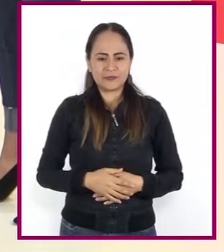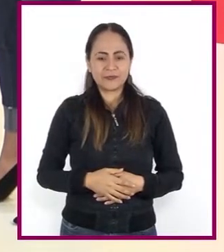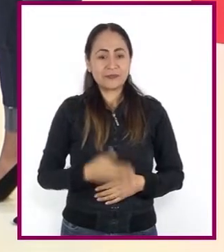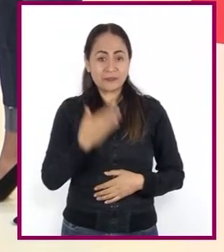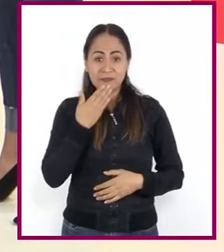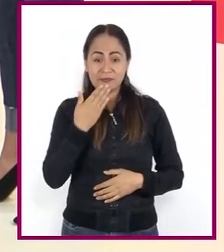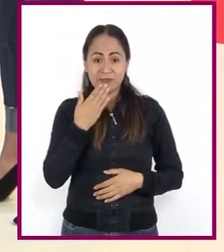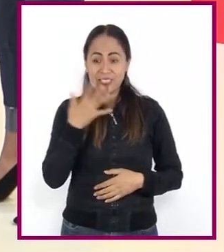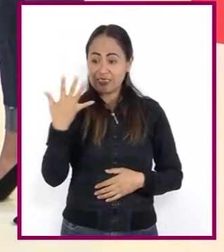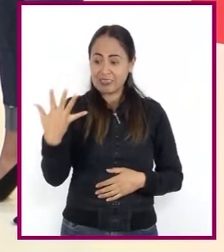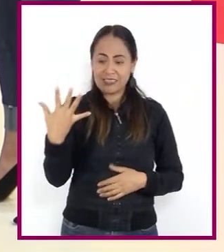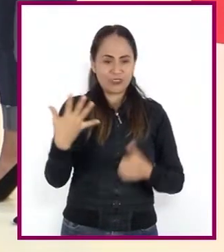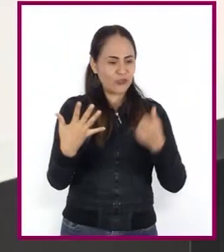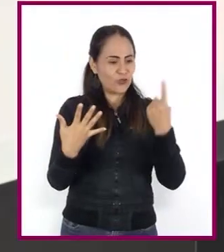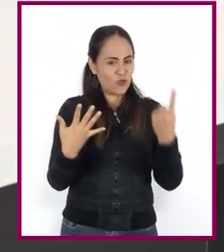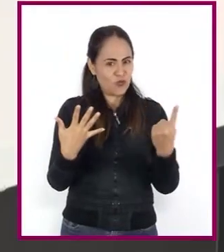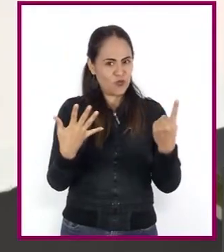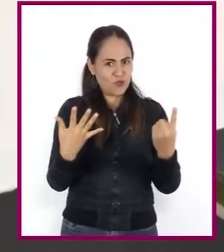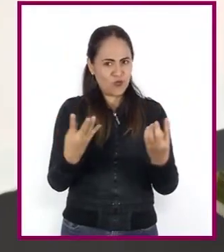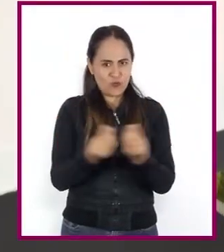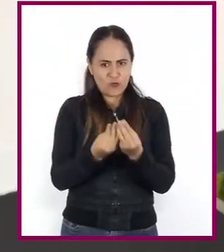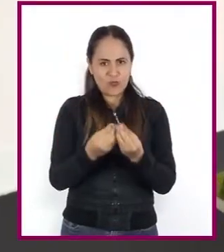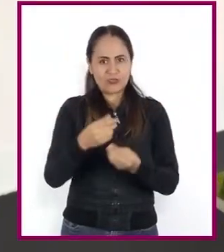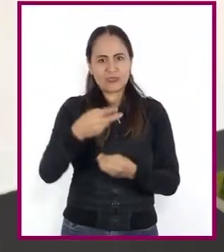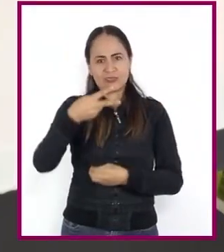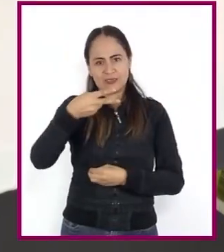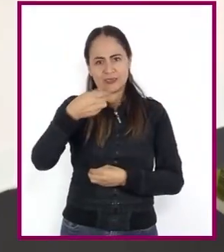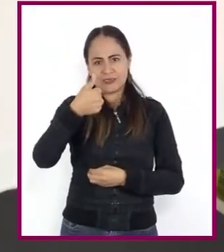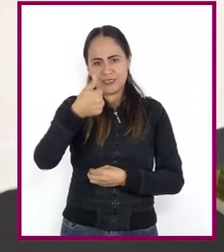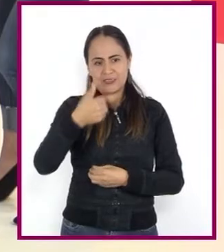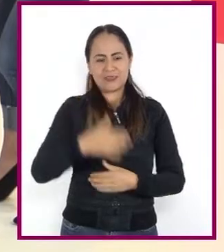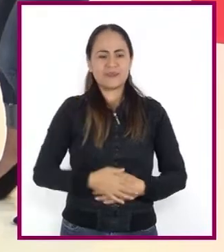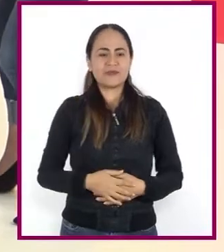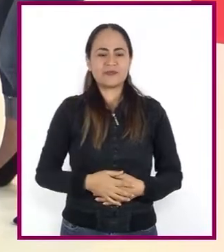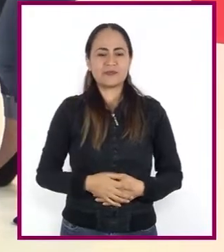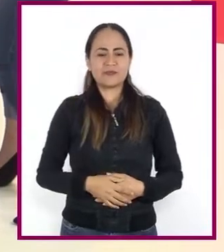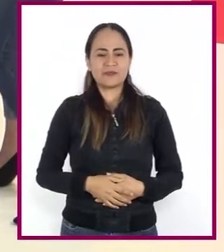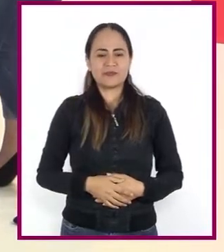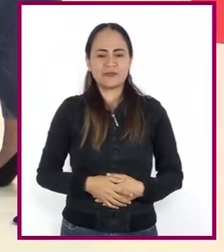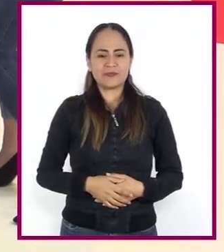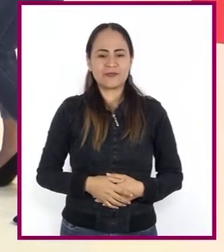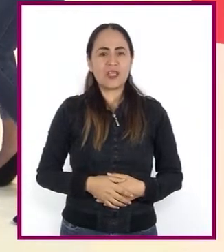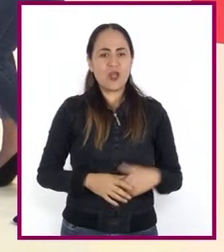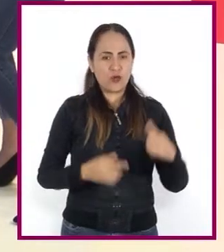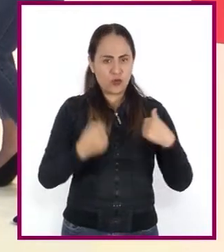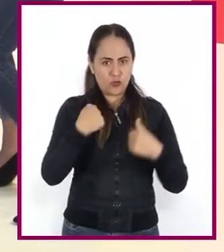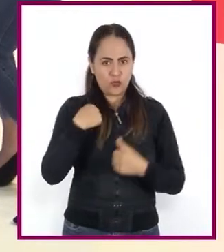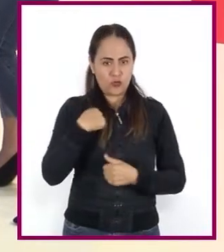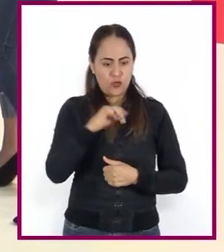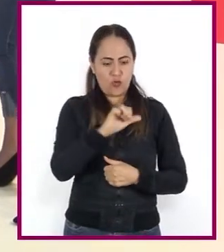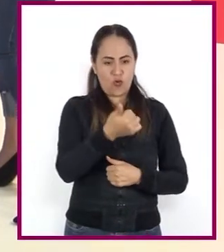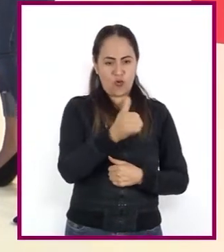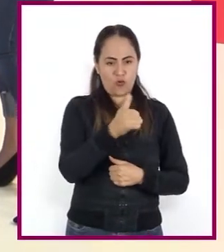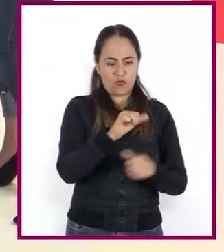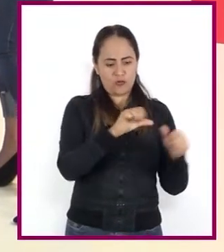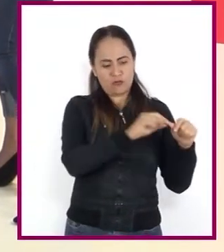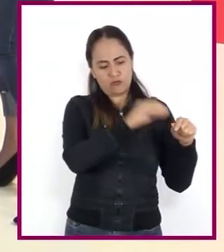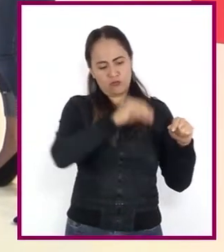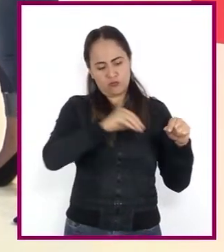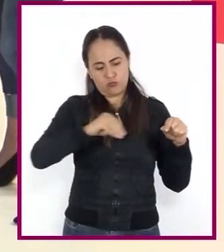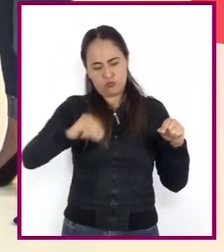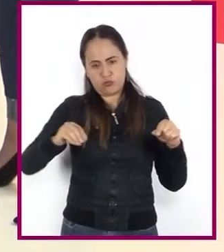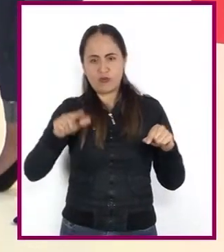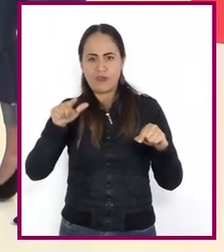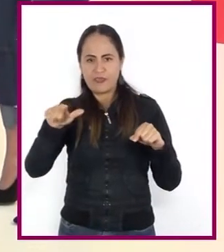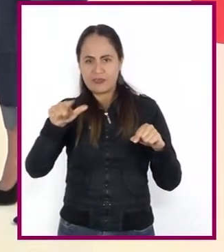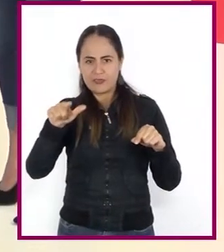Excelente, 5 y 1. Significa que son 6 ¿En cuál puntos. está, maestra? Estoy en el 11 al 17. al 17.